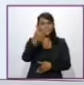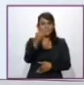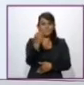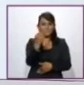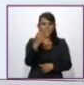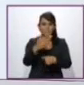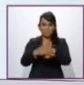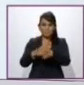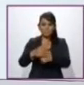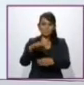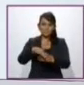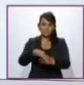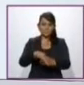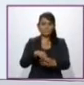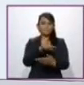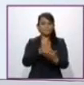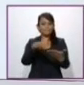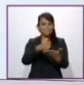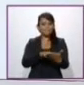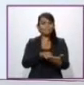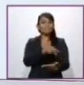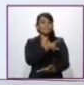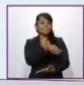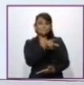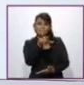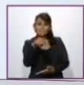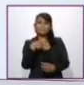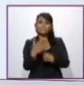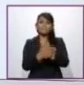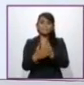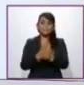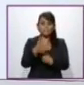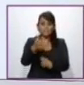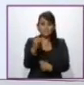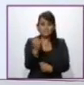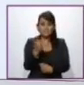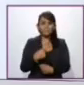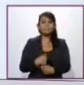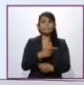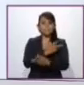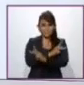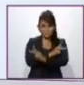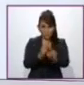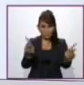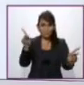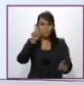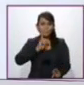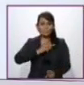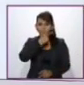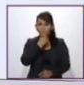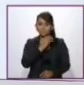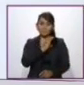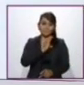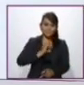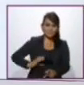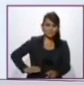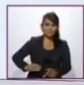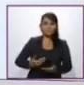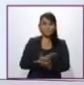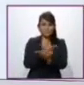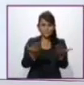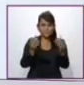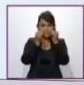es, la invitación para un voto razonado en las urnas el próximo 6 de junio. Muchísimas gracias a las candidatas, a los candidatos y a usted